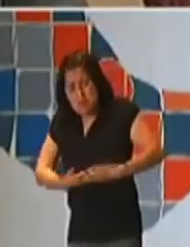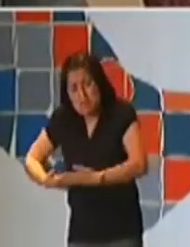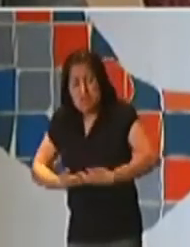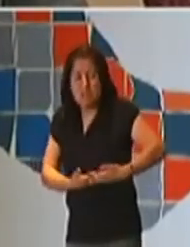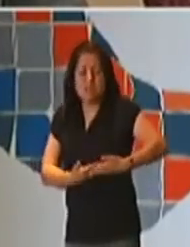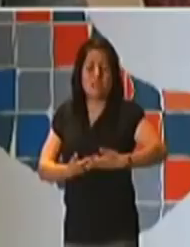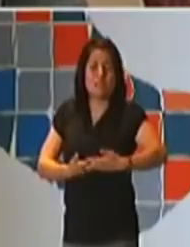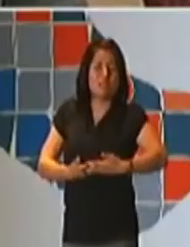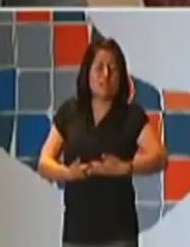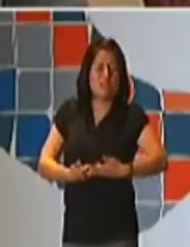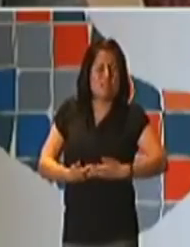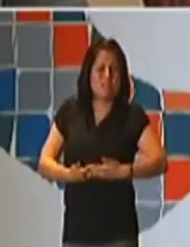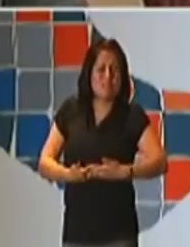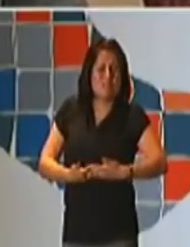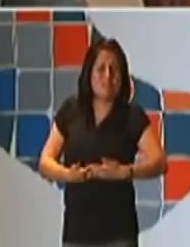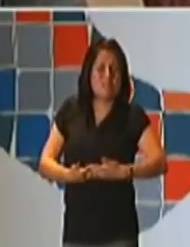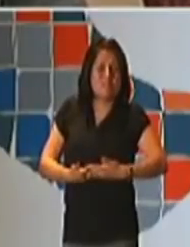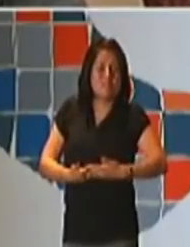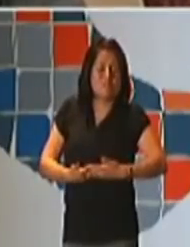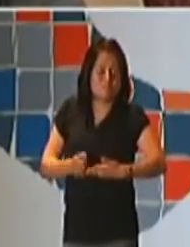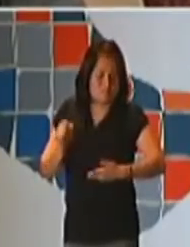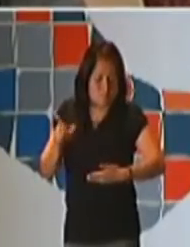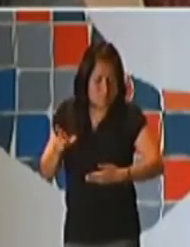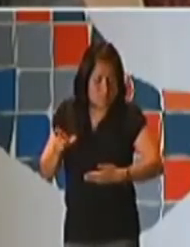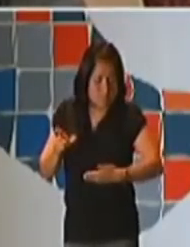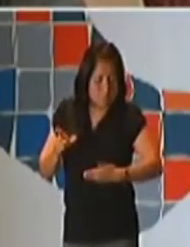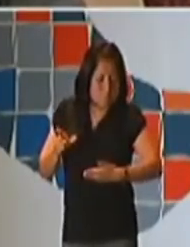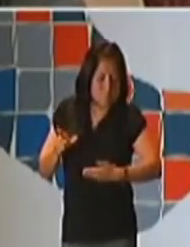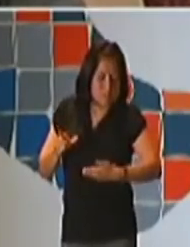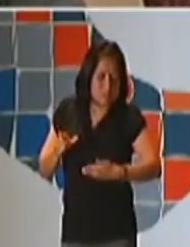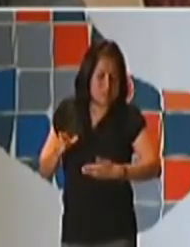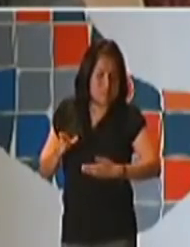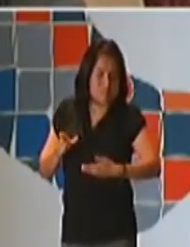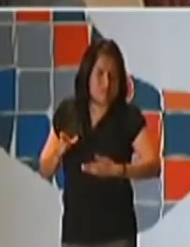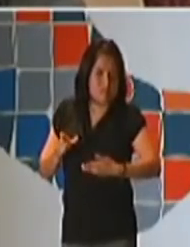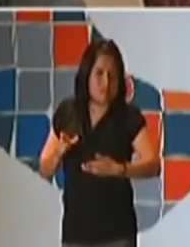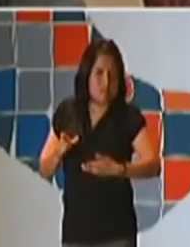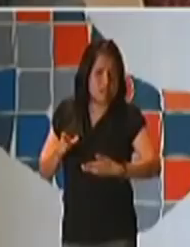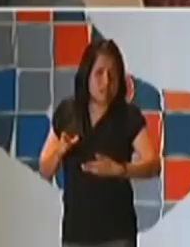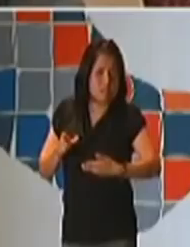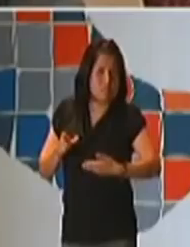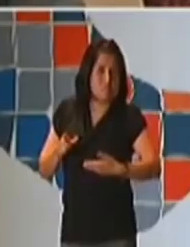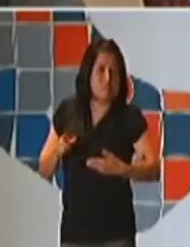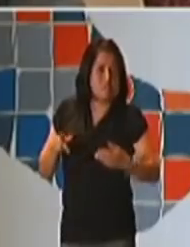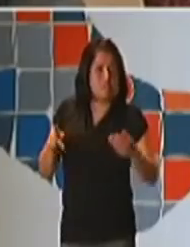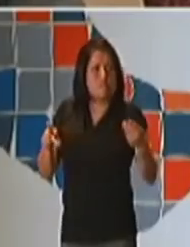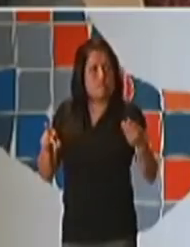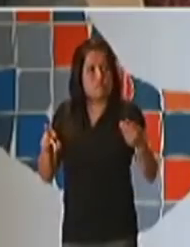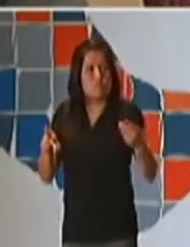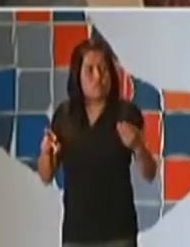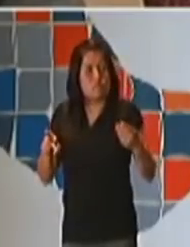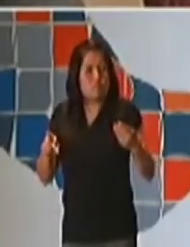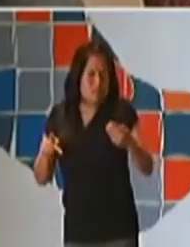de guerra y también y también los bosques nativos las